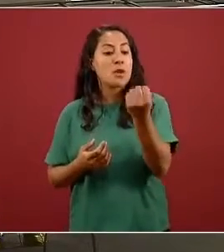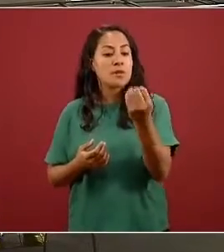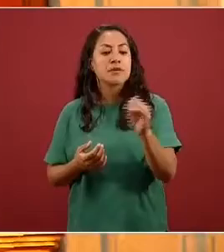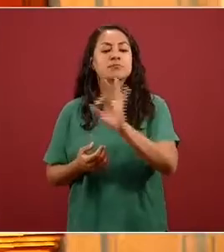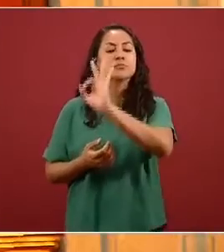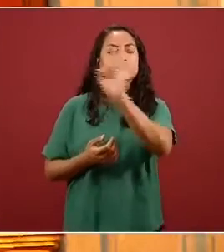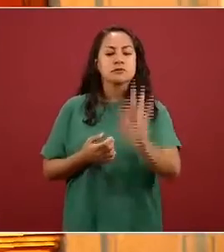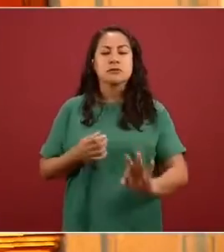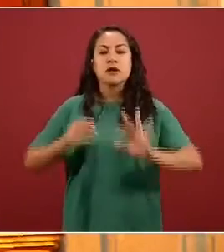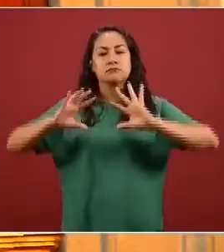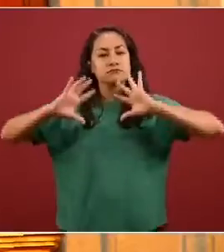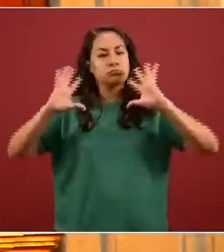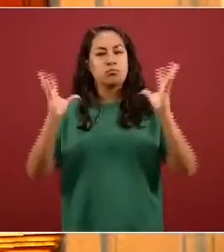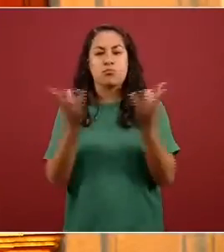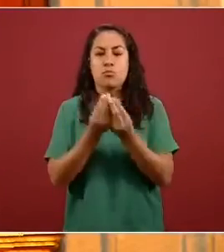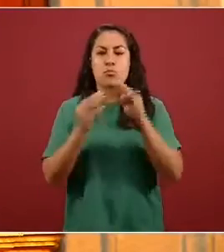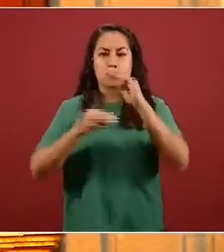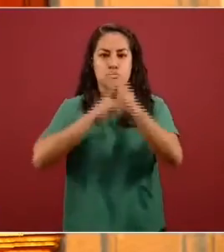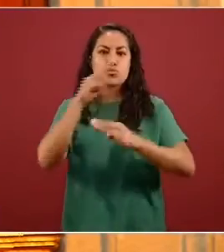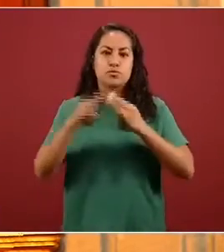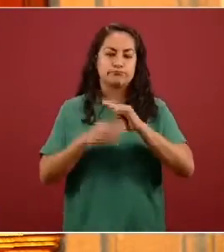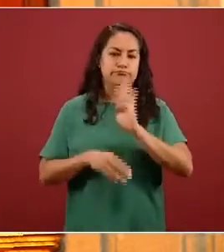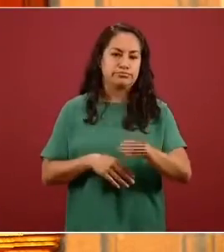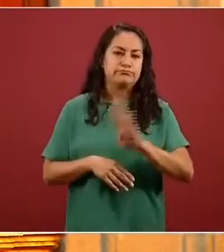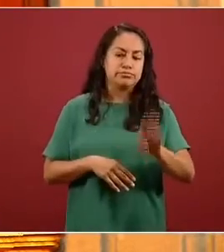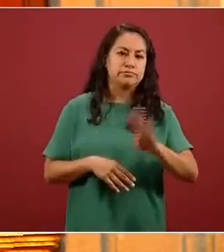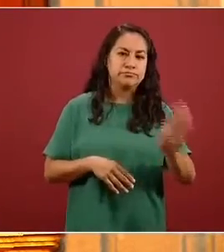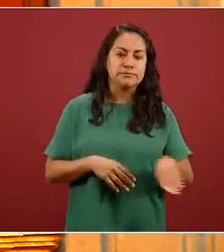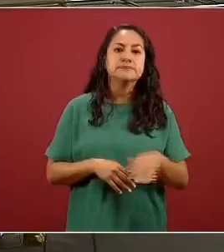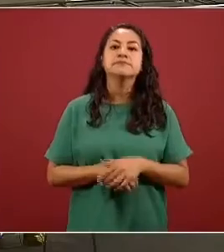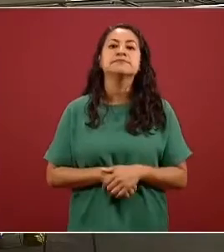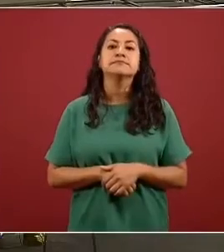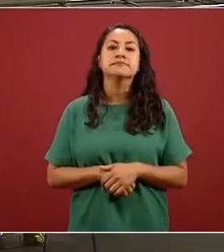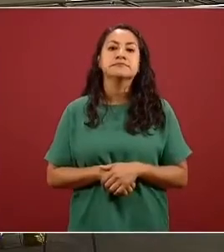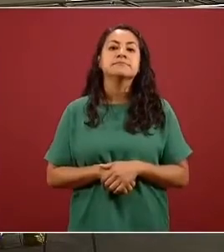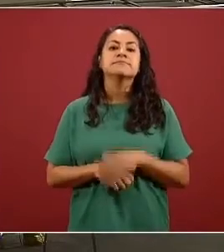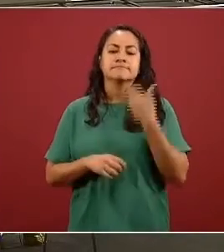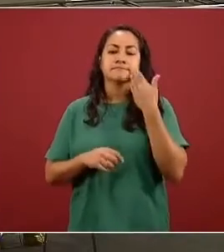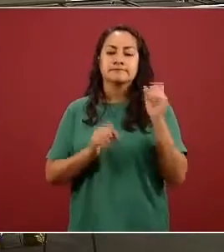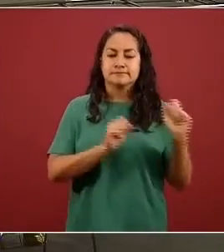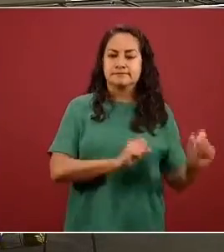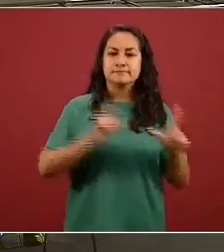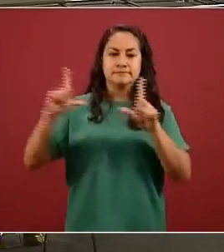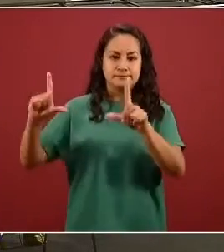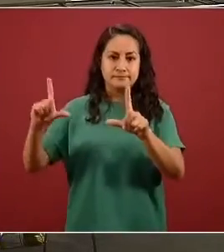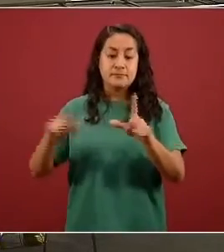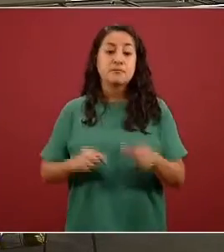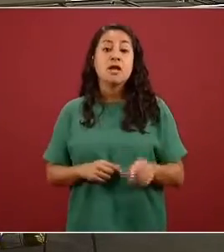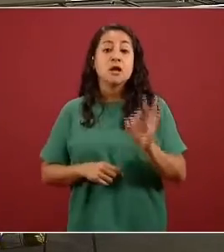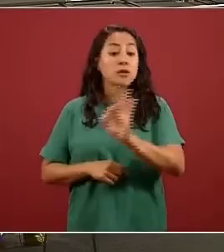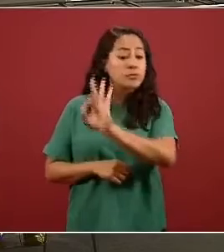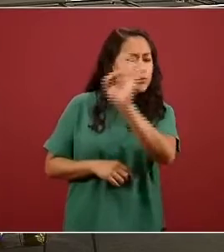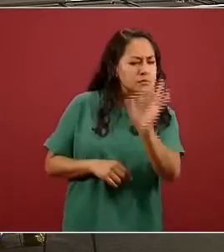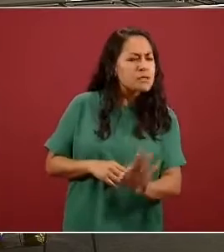ayer. En la siguiente diapositiva vemos nuestra actualización de cifras para el día de